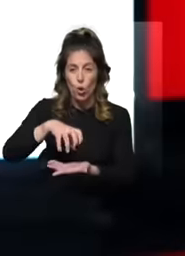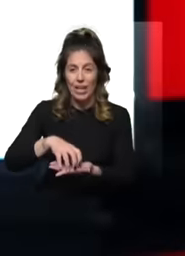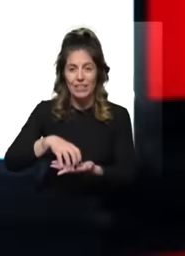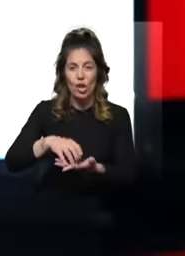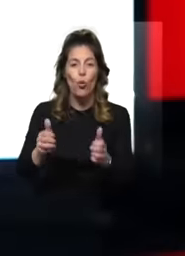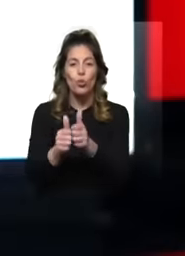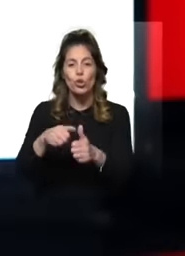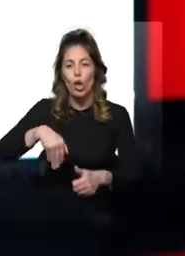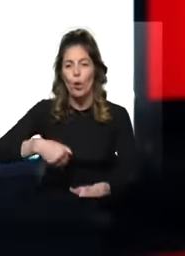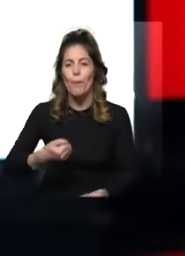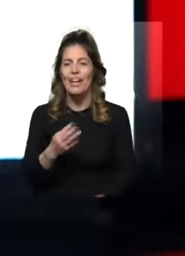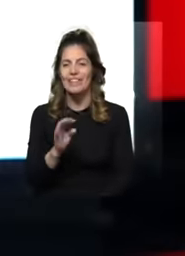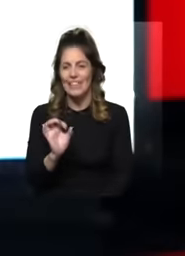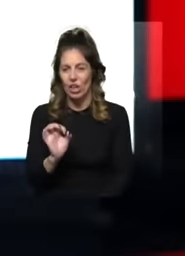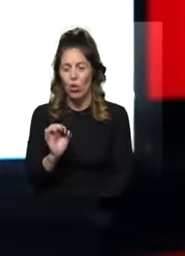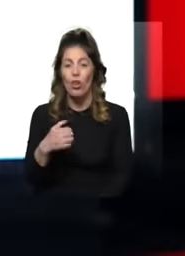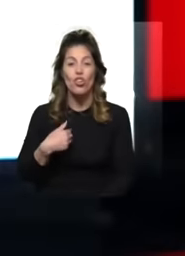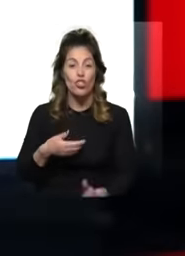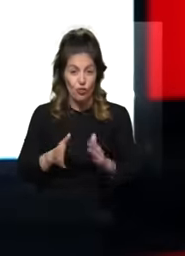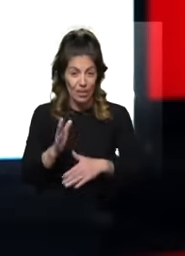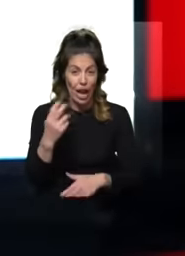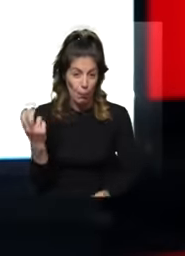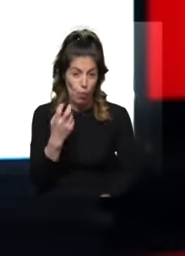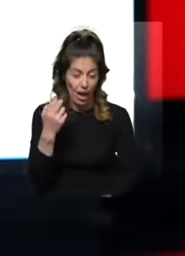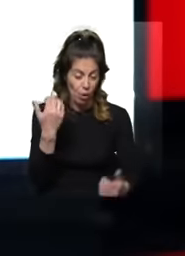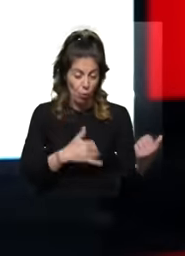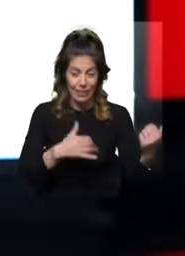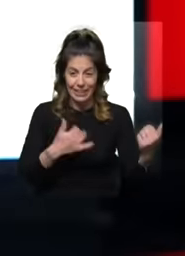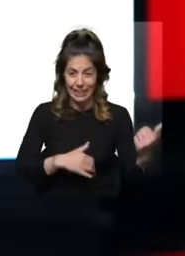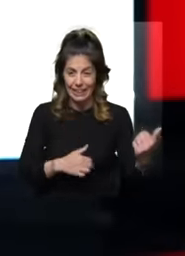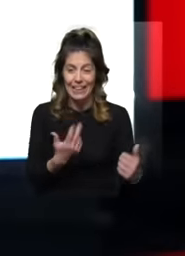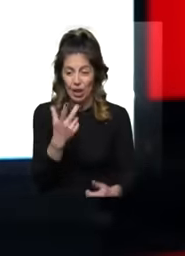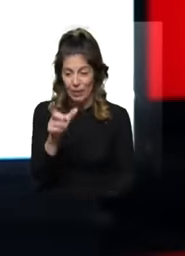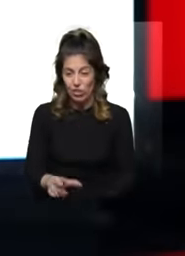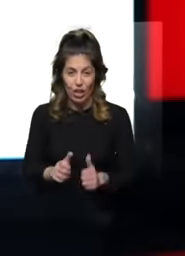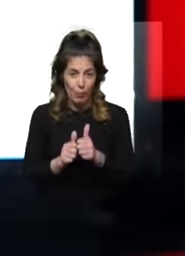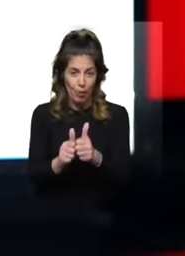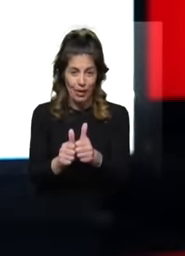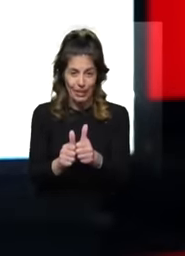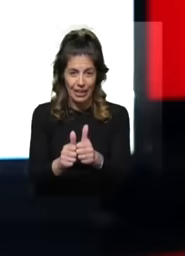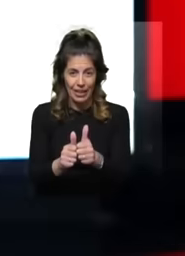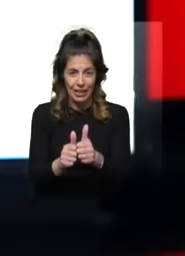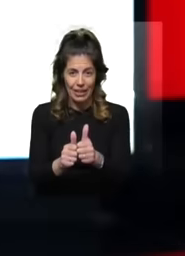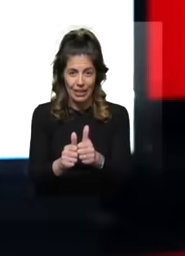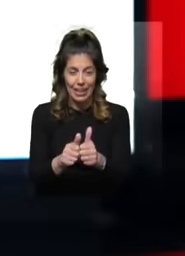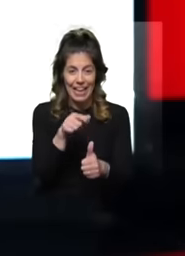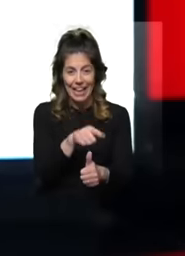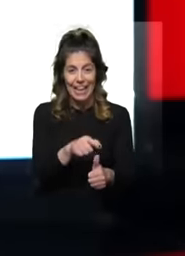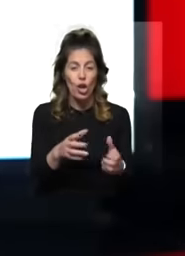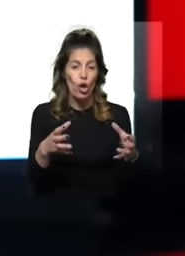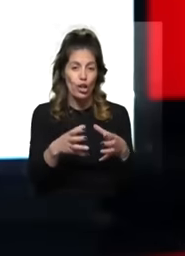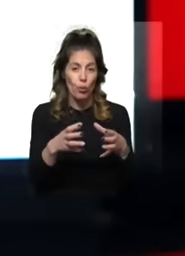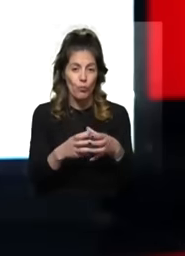buscar un guitarrista, un trío que me acompañara, que tocaban con el cuarteto de Manolo